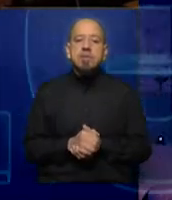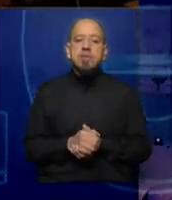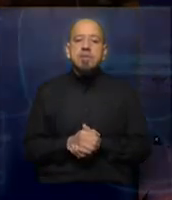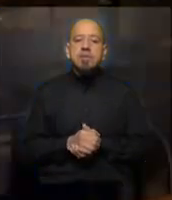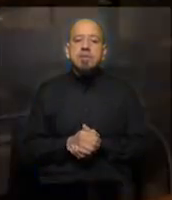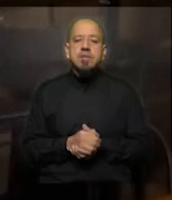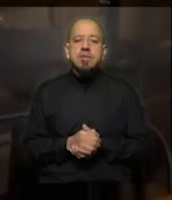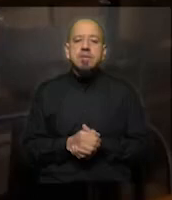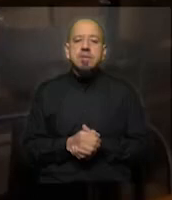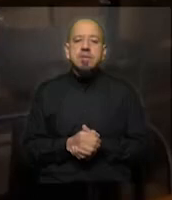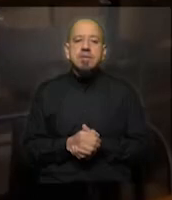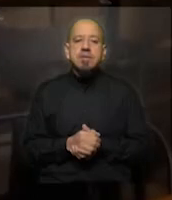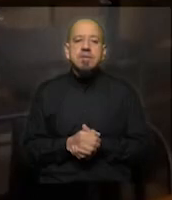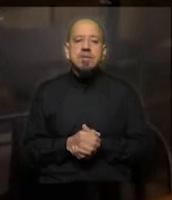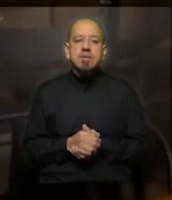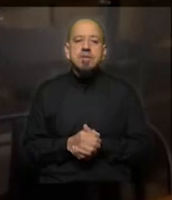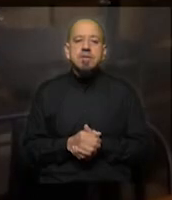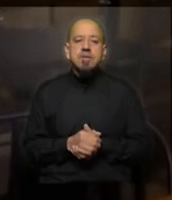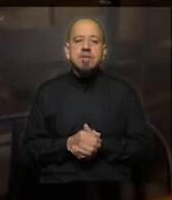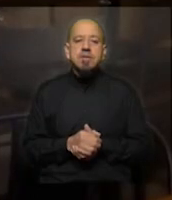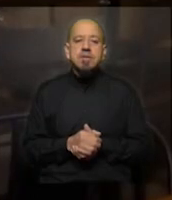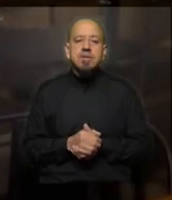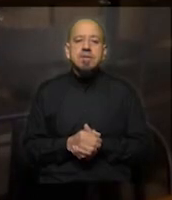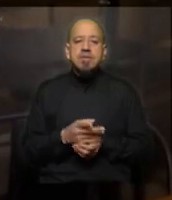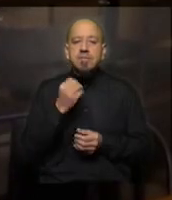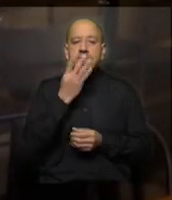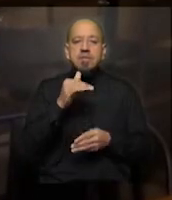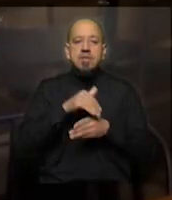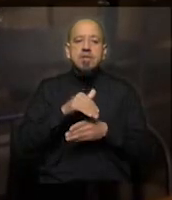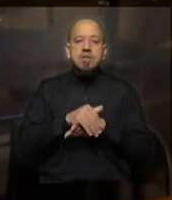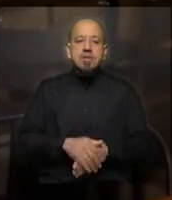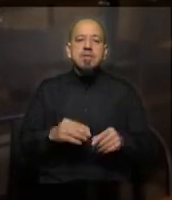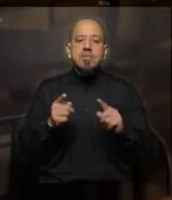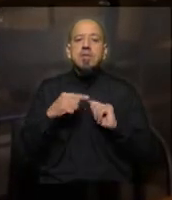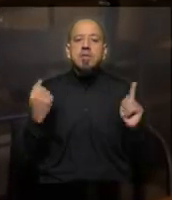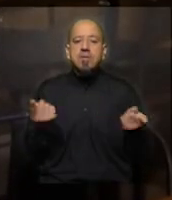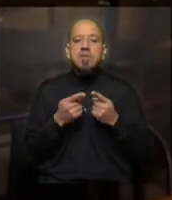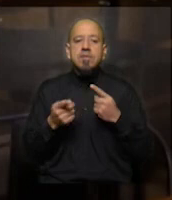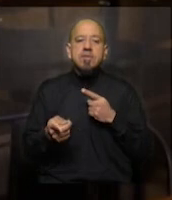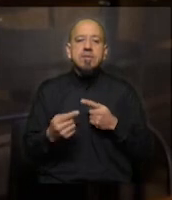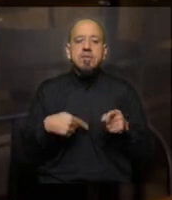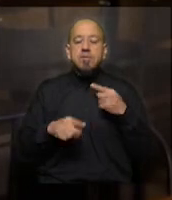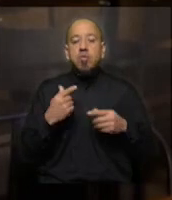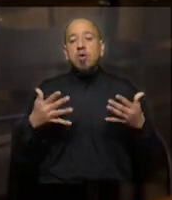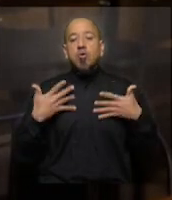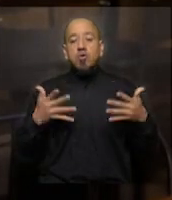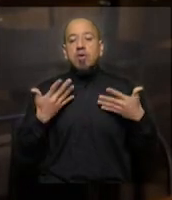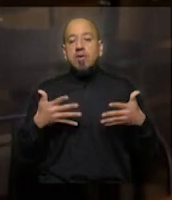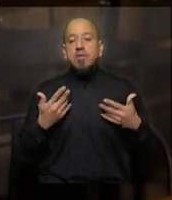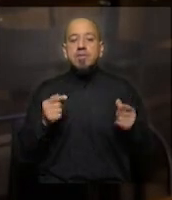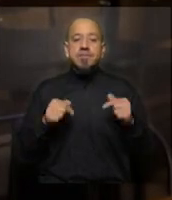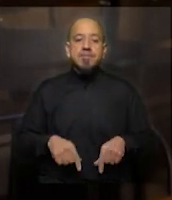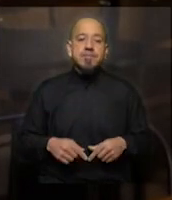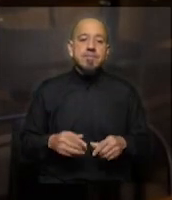Así es. ¿Cómo andan, compañeras? Compañeros, buenas tardes. Para toda la gente que nos está mirando también, bueno, muy feliz de dar apertura a